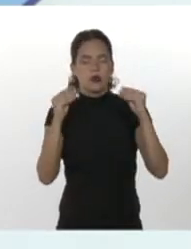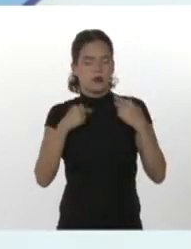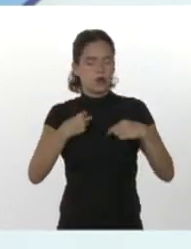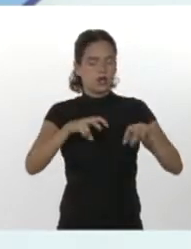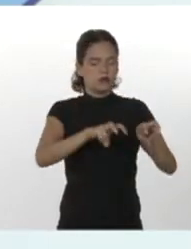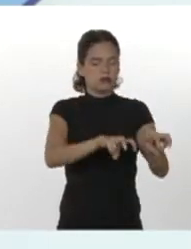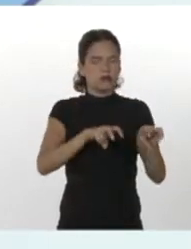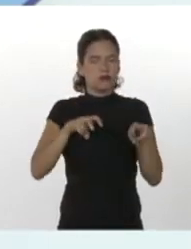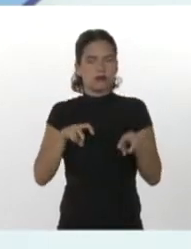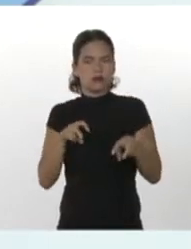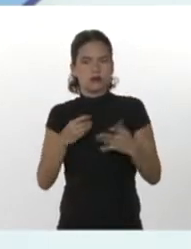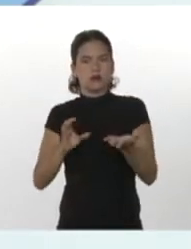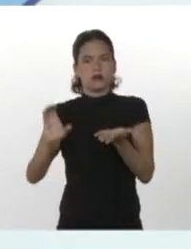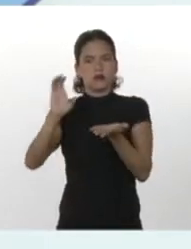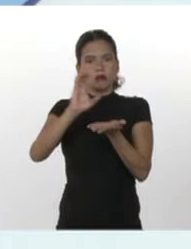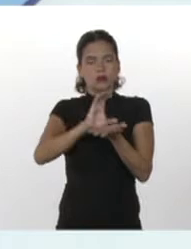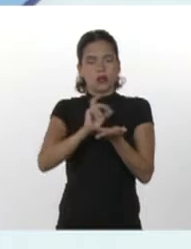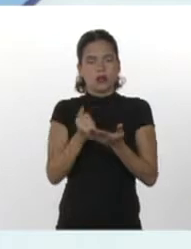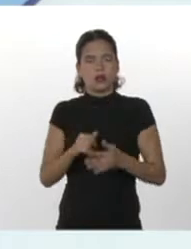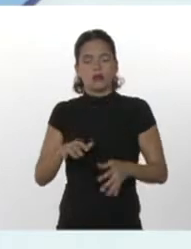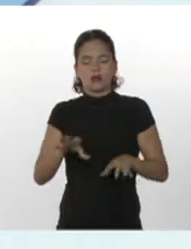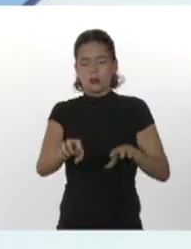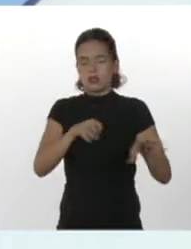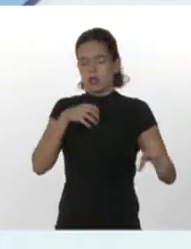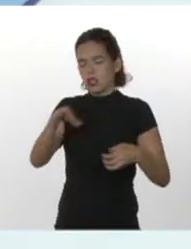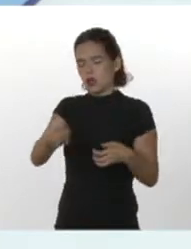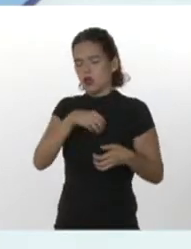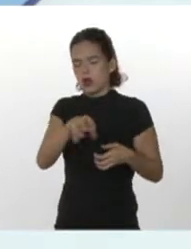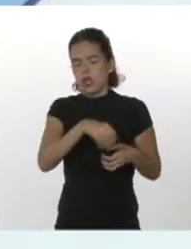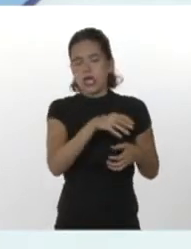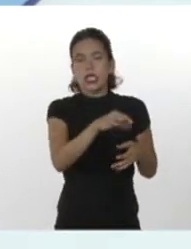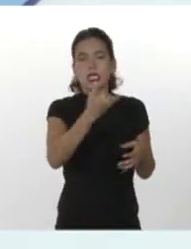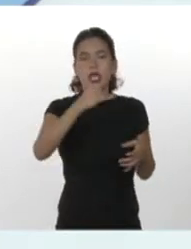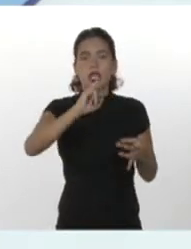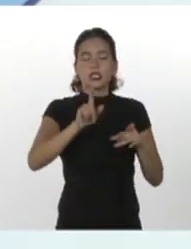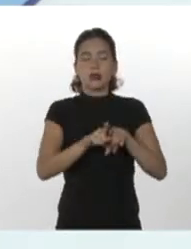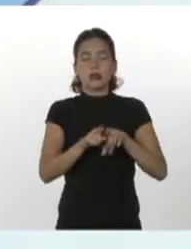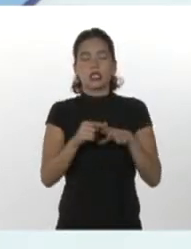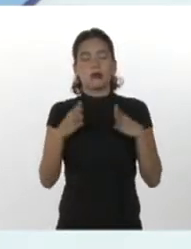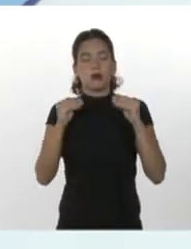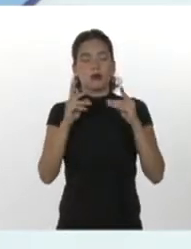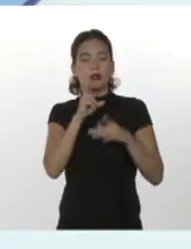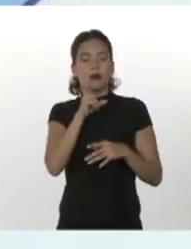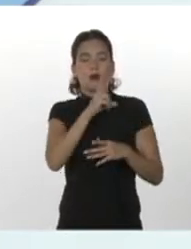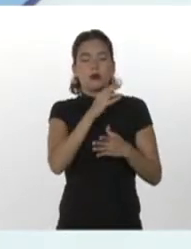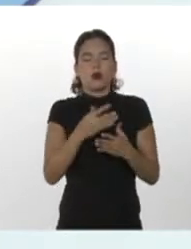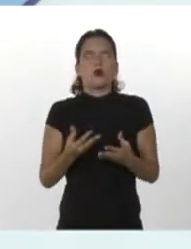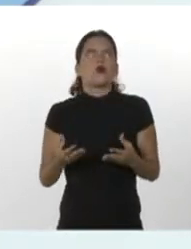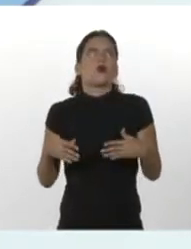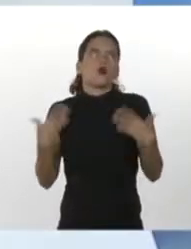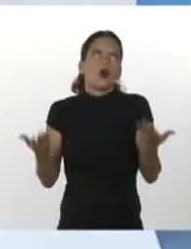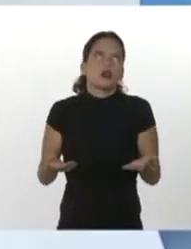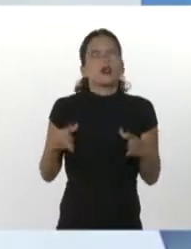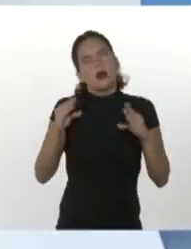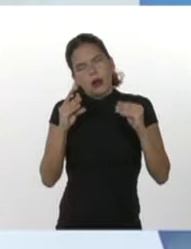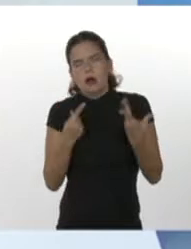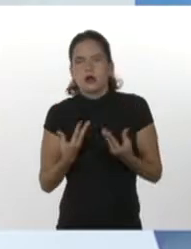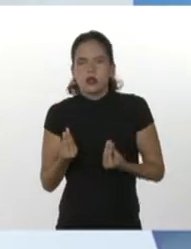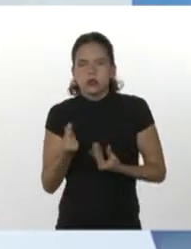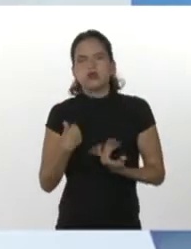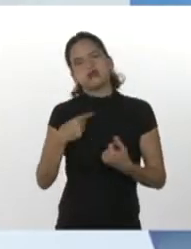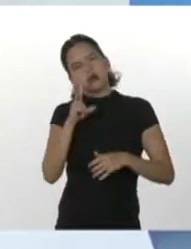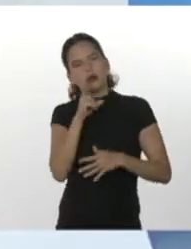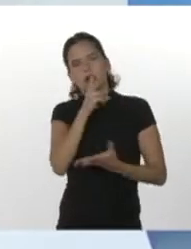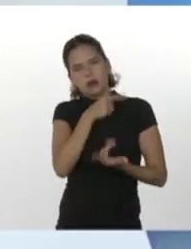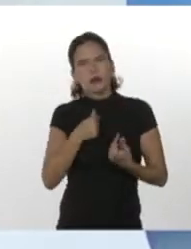agricultura urbana, podemos hablar de sembrar, cosechar y allí también estamos hablando de verbos. Y cuando hablamos de tantos verbos, de